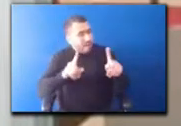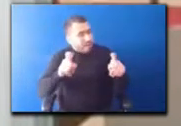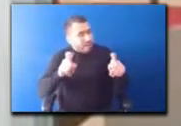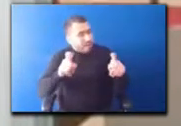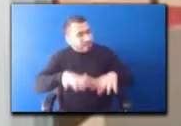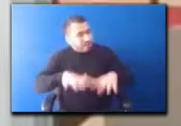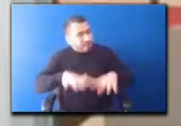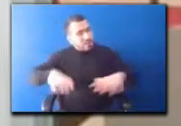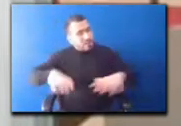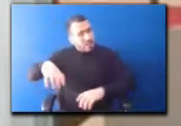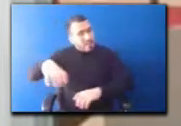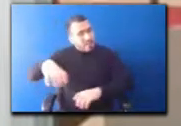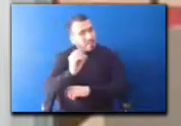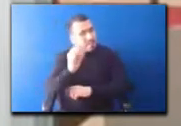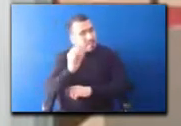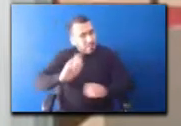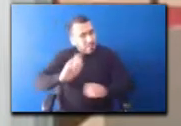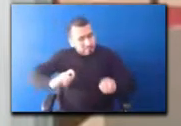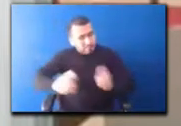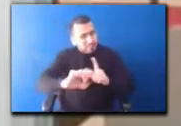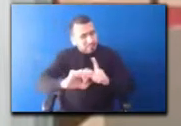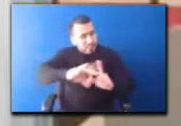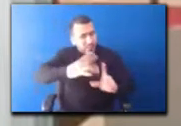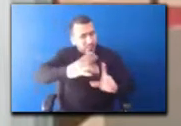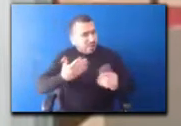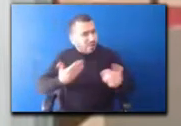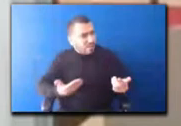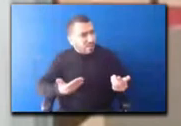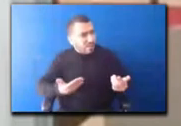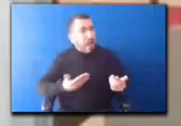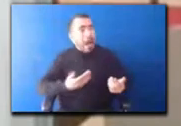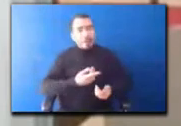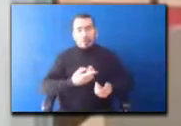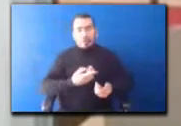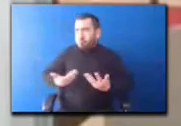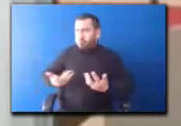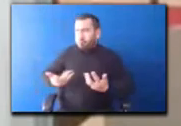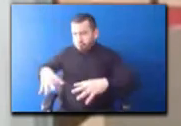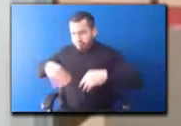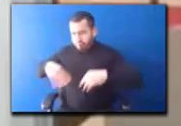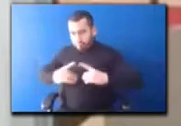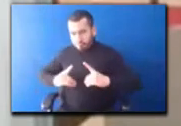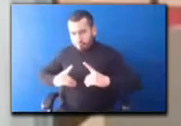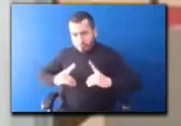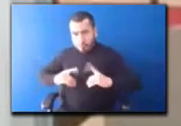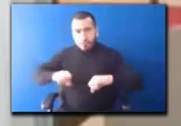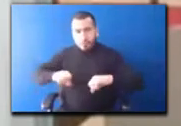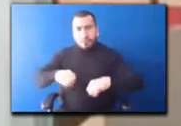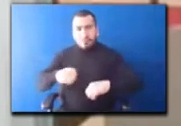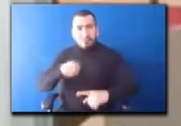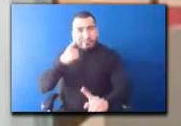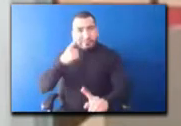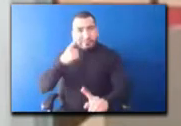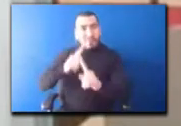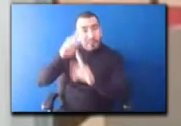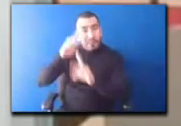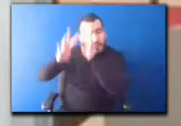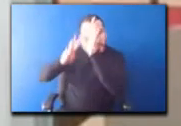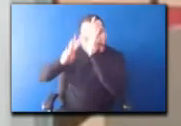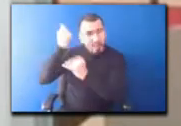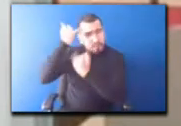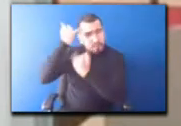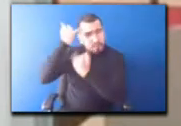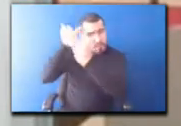apuesta decidida también desde nuestra formación virtual y también una apuesta innovativa,